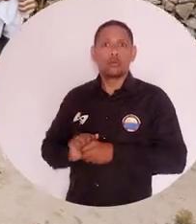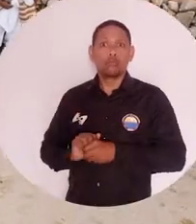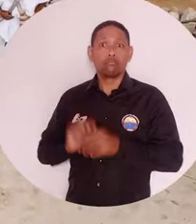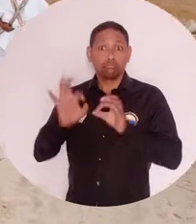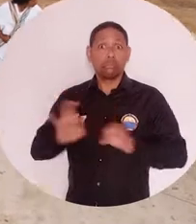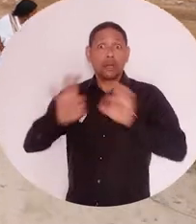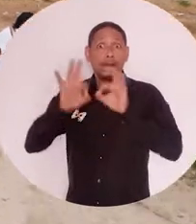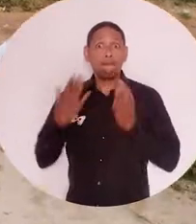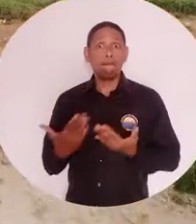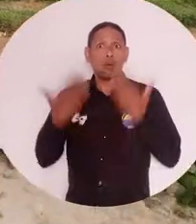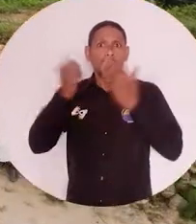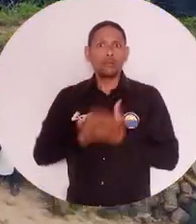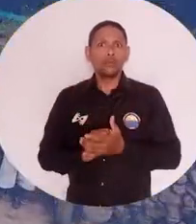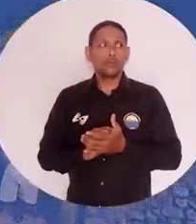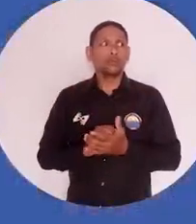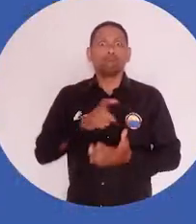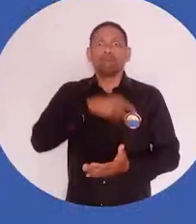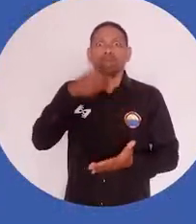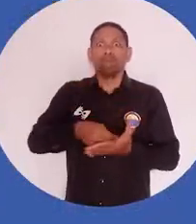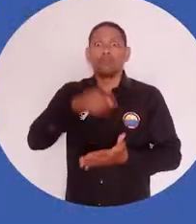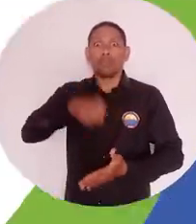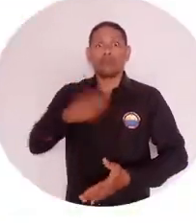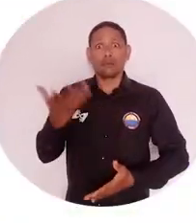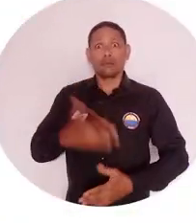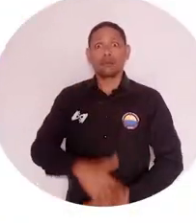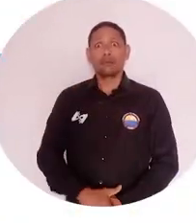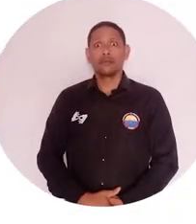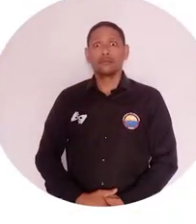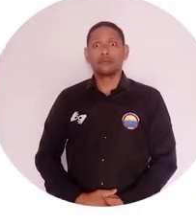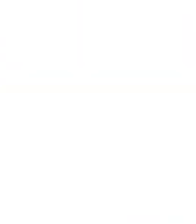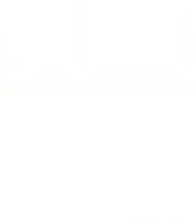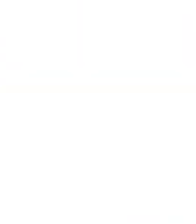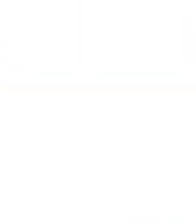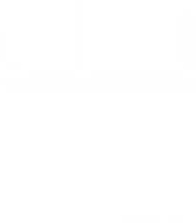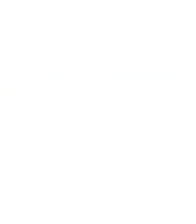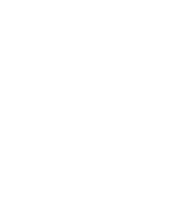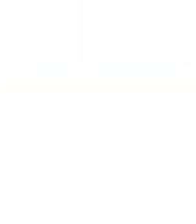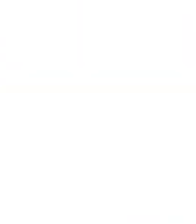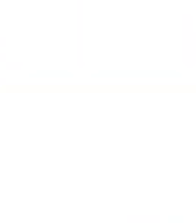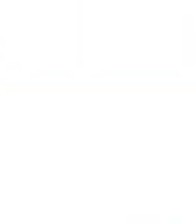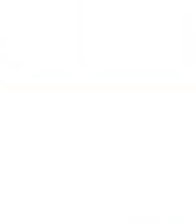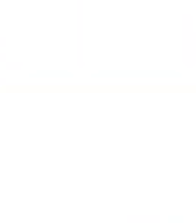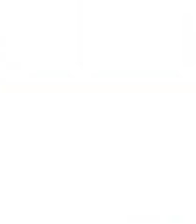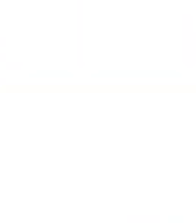un valor enorme. Alguien debería pagar por eso. Aún más incluyente e innovadora.